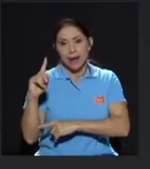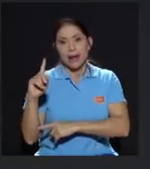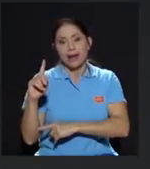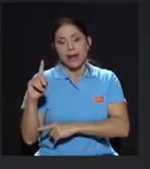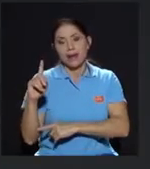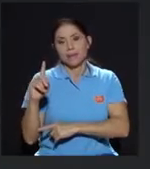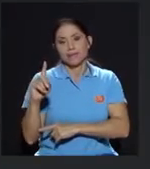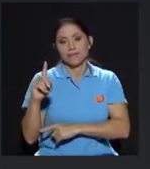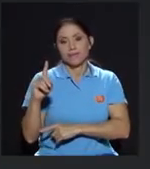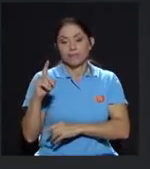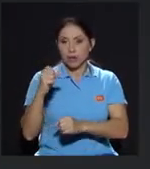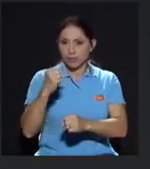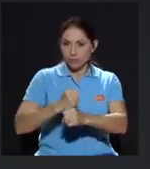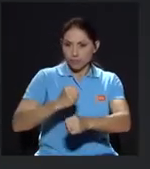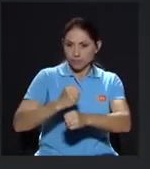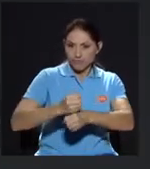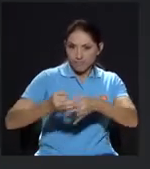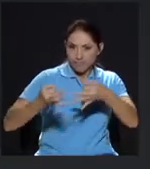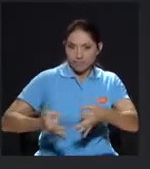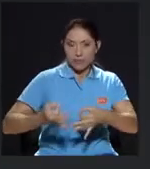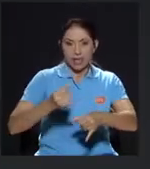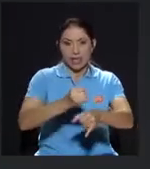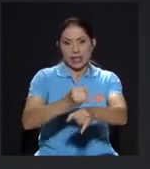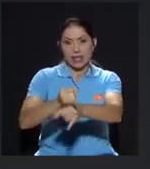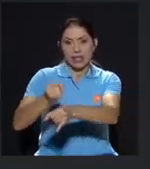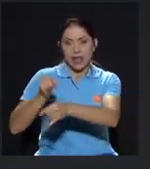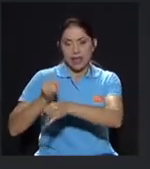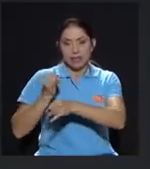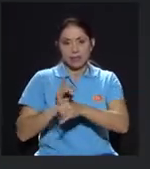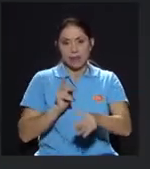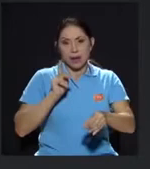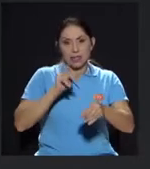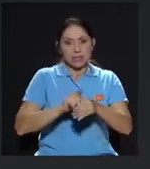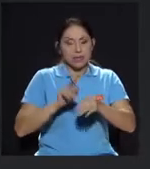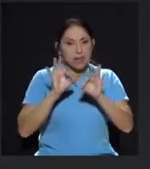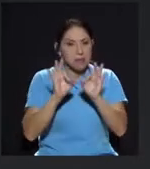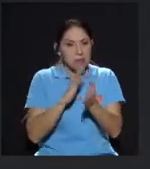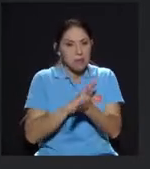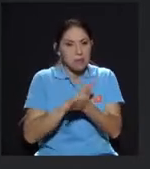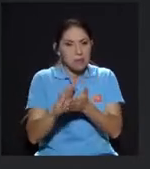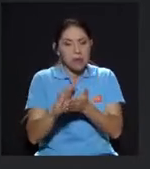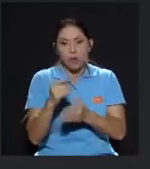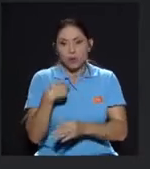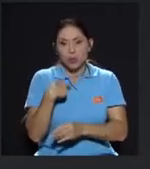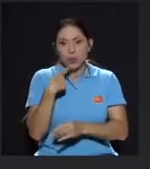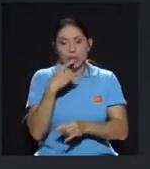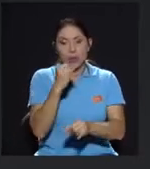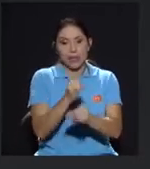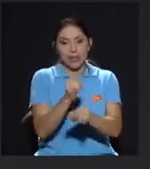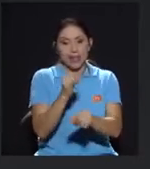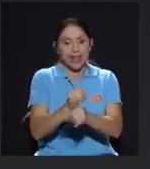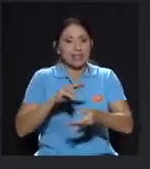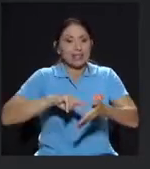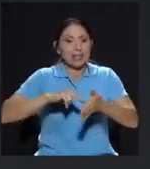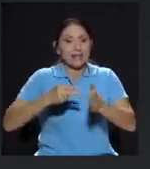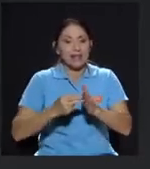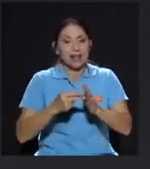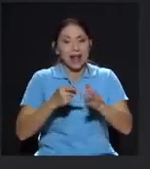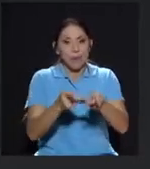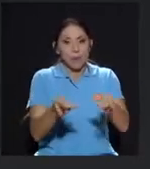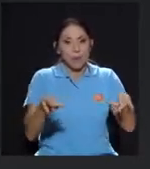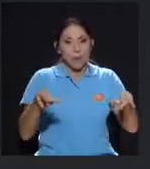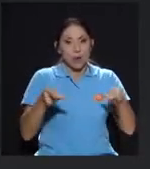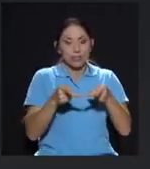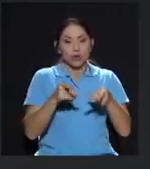una operación sana de las entidades que participan cuando habla de entidades me refiero a los puestos de bolsa me